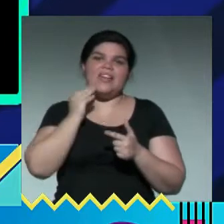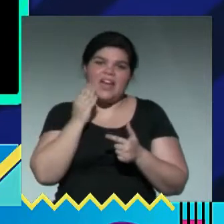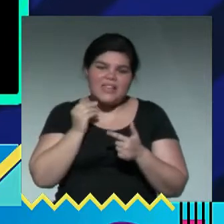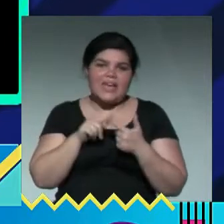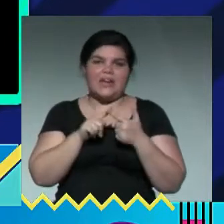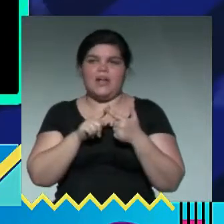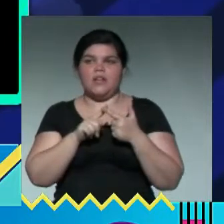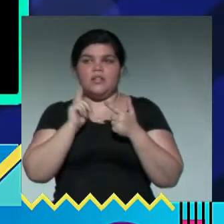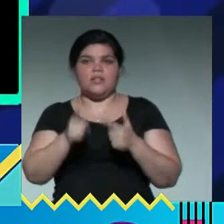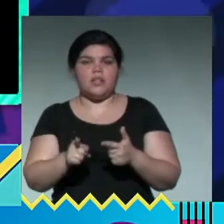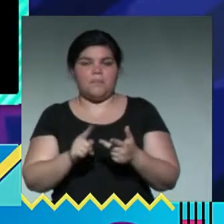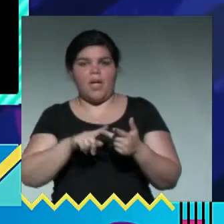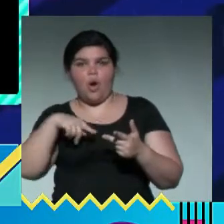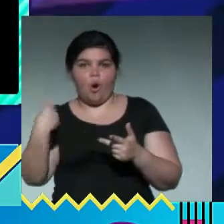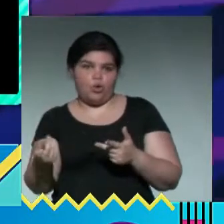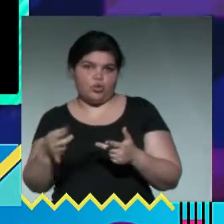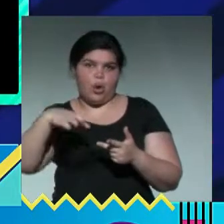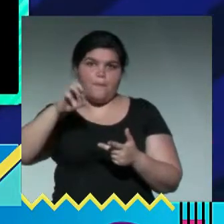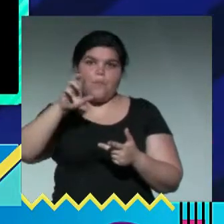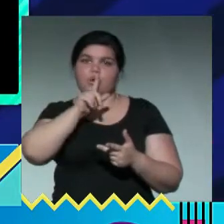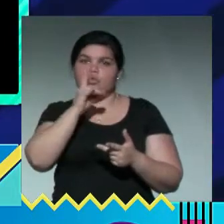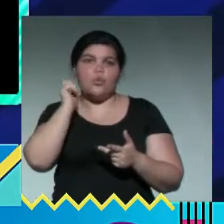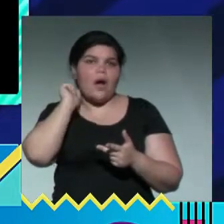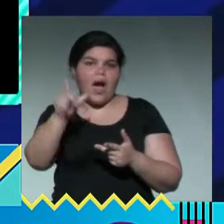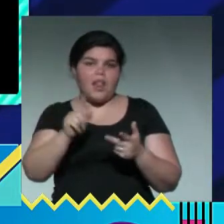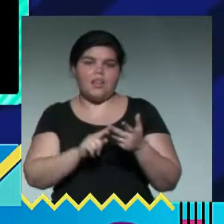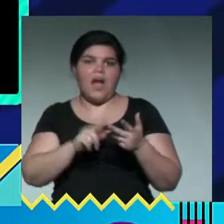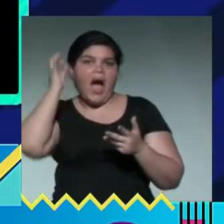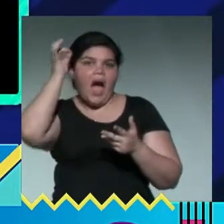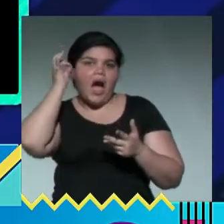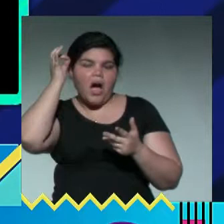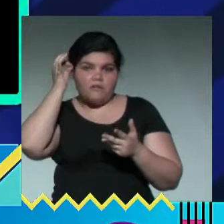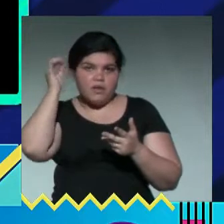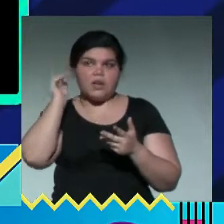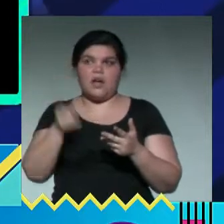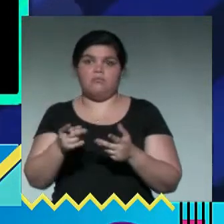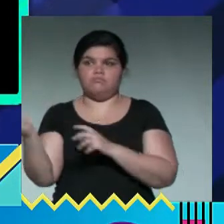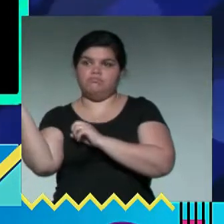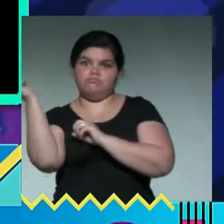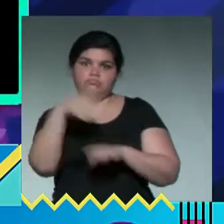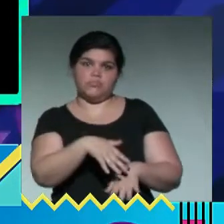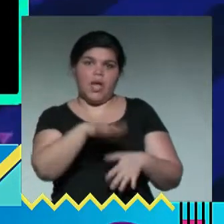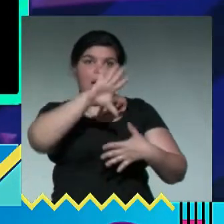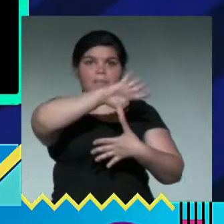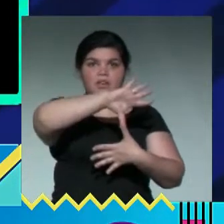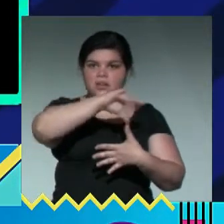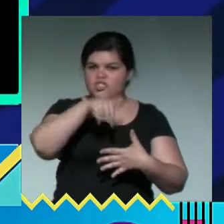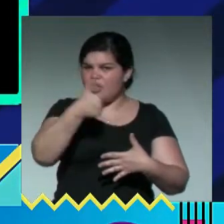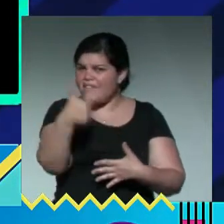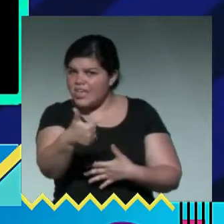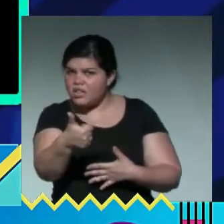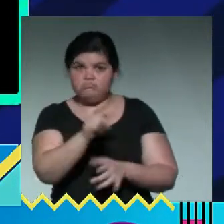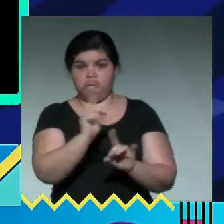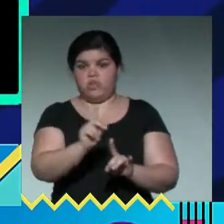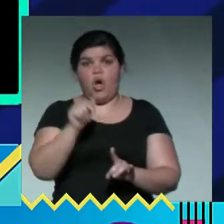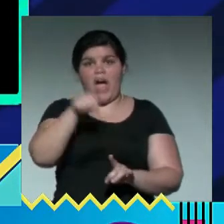bueno, Portugal, en África, bueno, ahora se traslada a América. Está bien y no, es conquista,